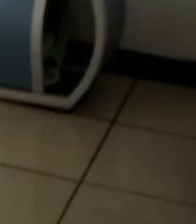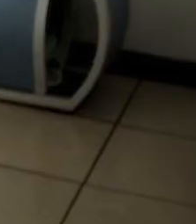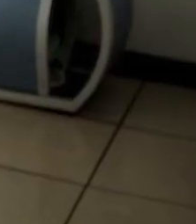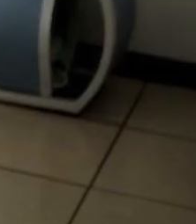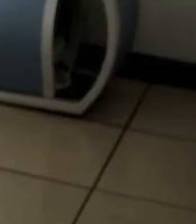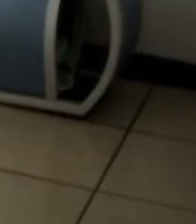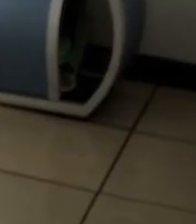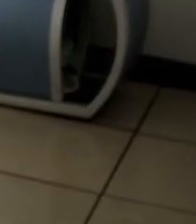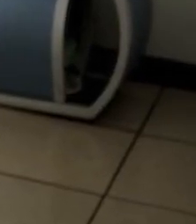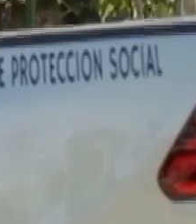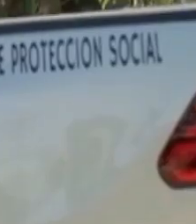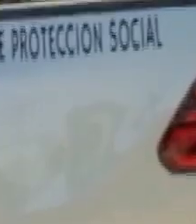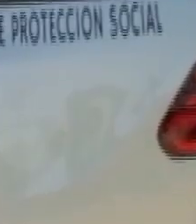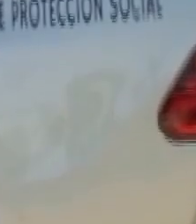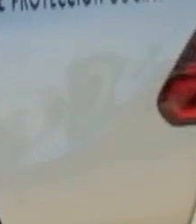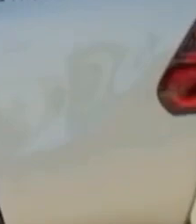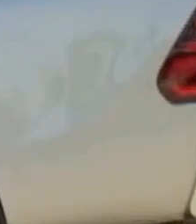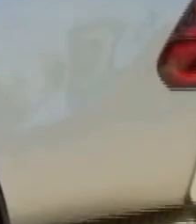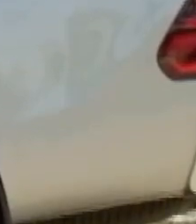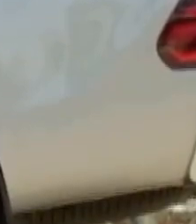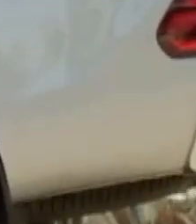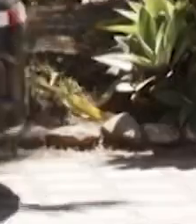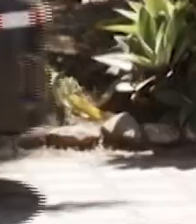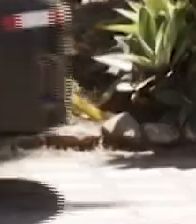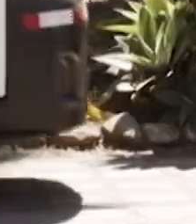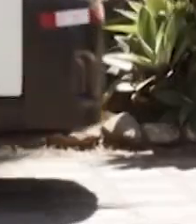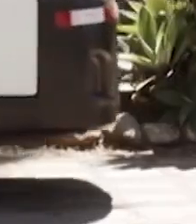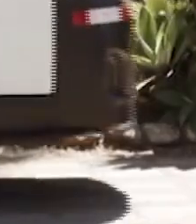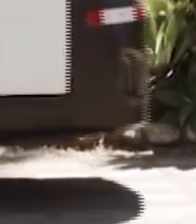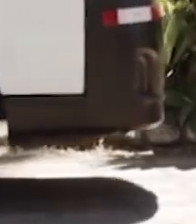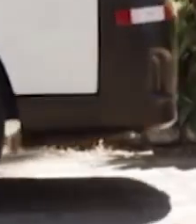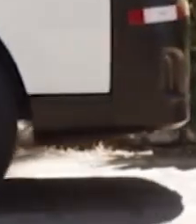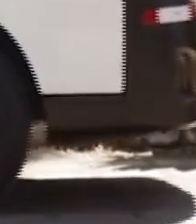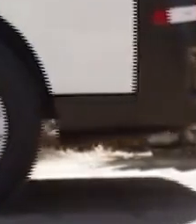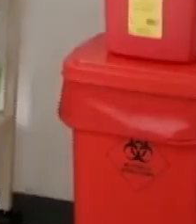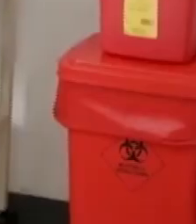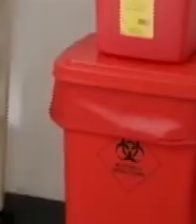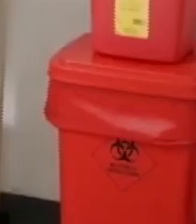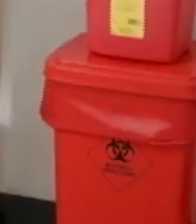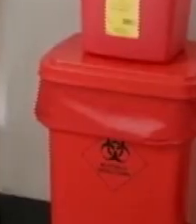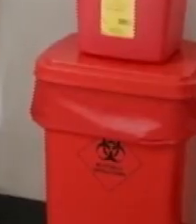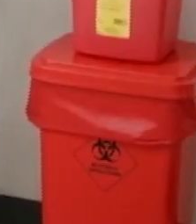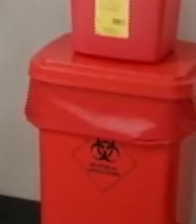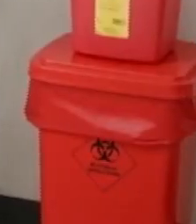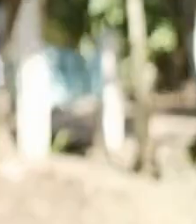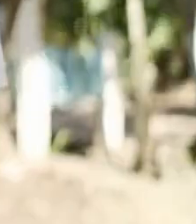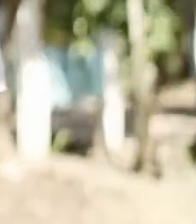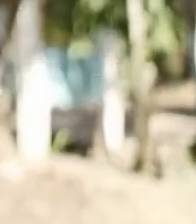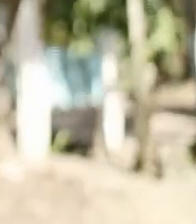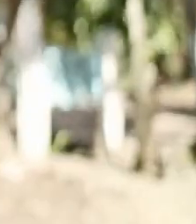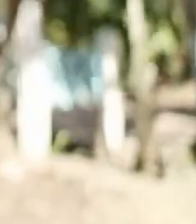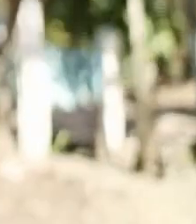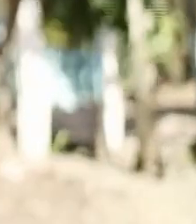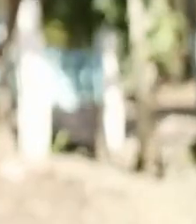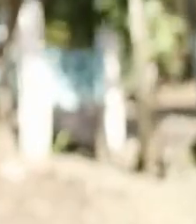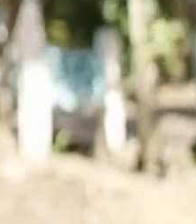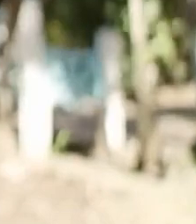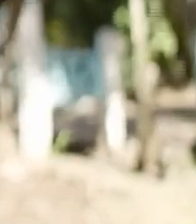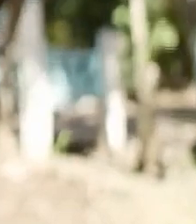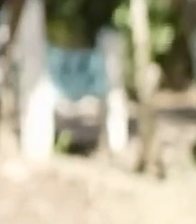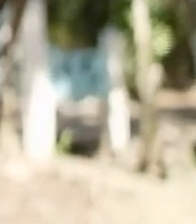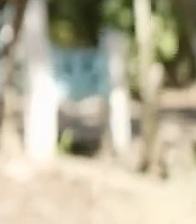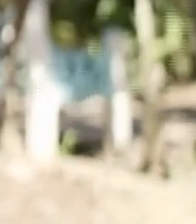situación de COVID. Entre ellos, se benefició el albergue de rehabilitación al alcohólico adulto mayor indigente. Gracias por comprar